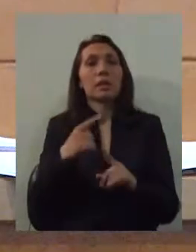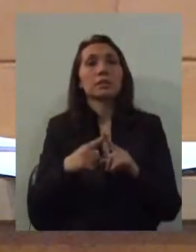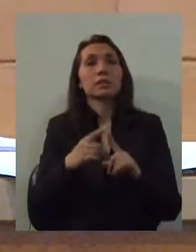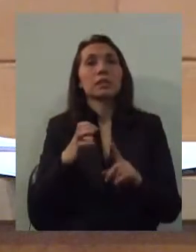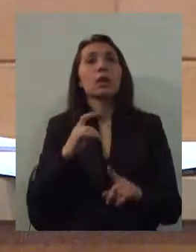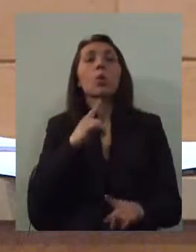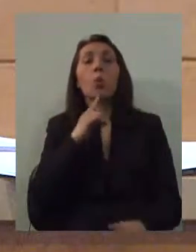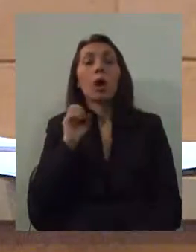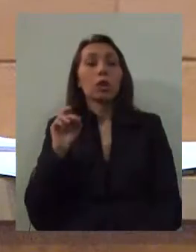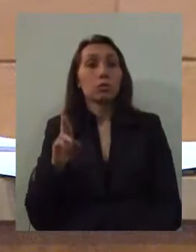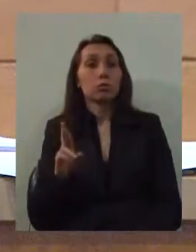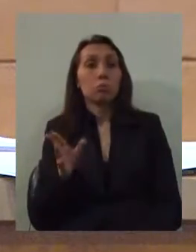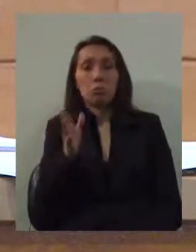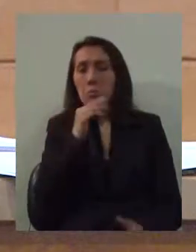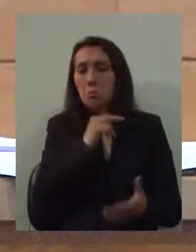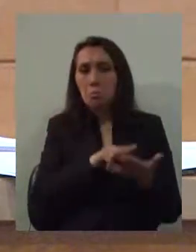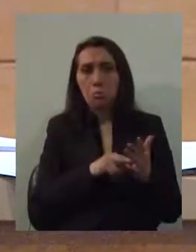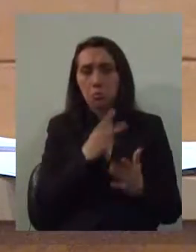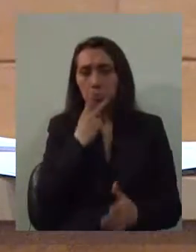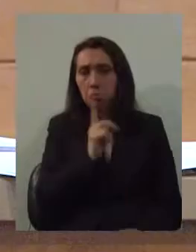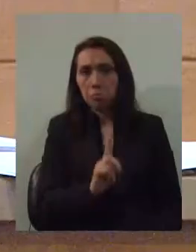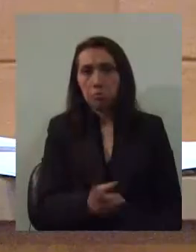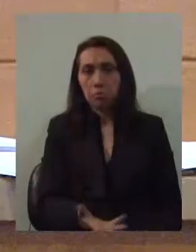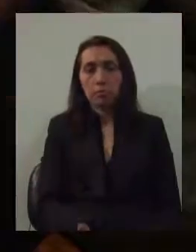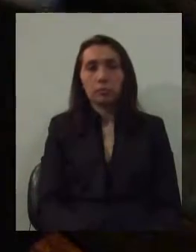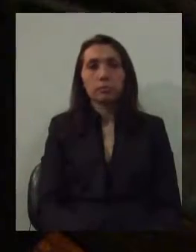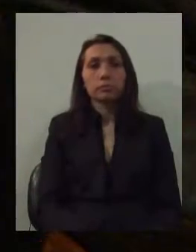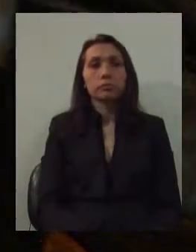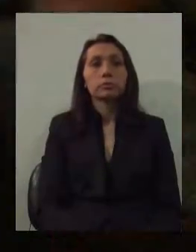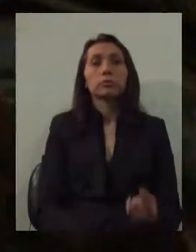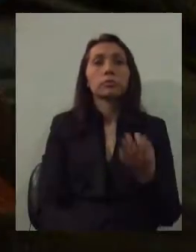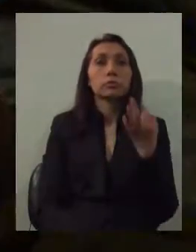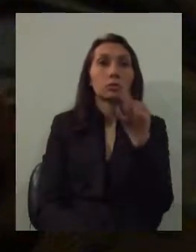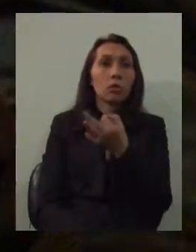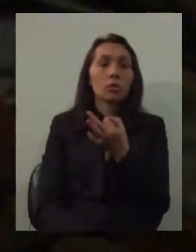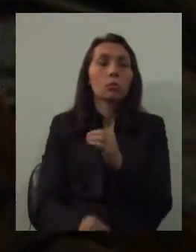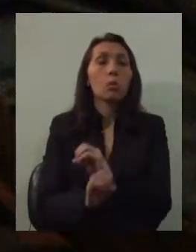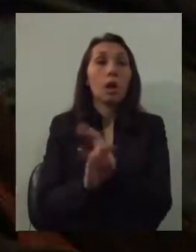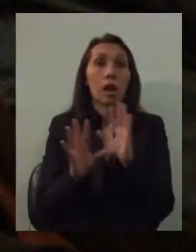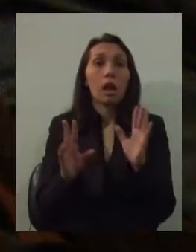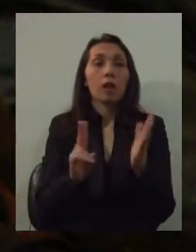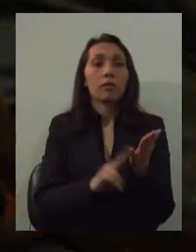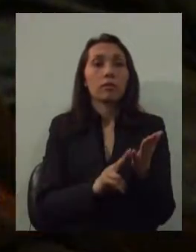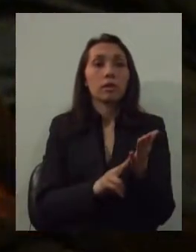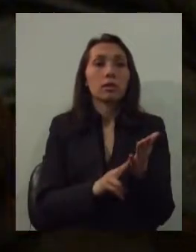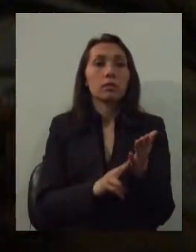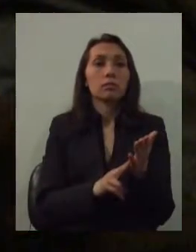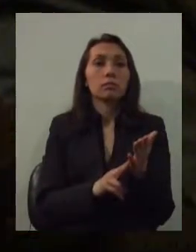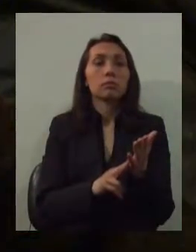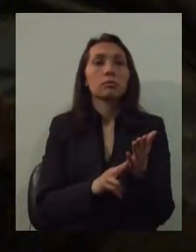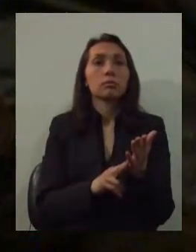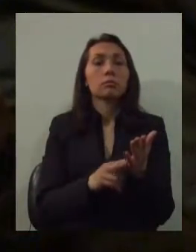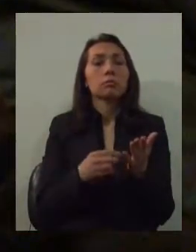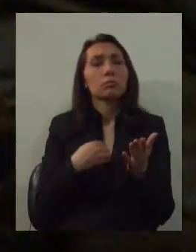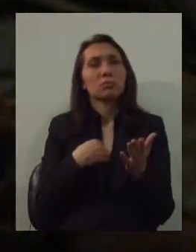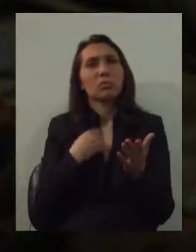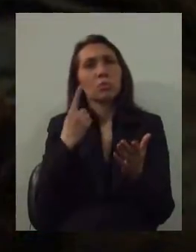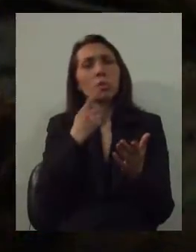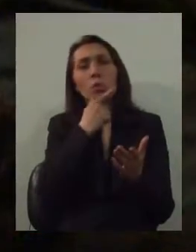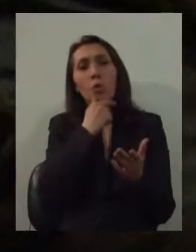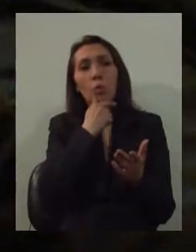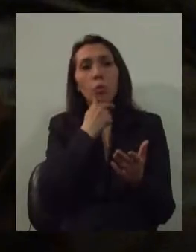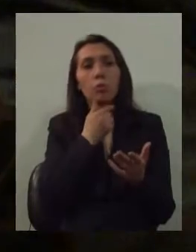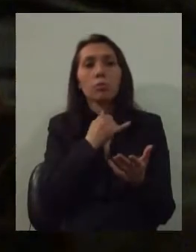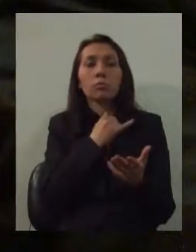veo inconveniente. Perfecto. Y su comentario, que ha sido muy claro, por cierto, me sugiere una duda que al